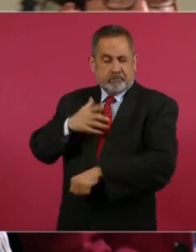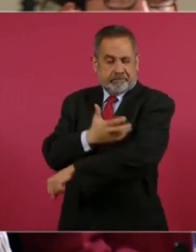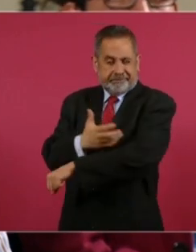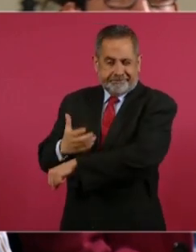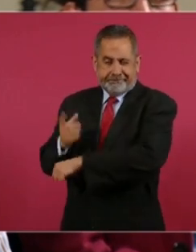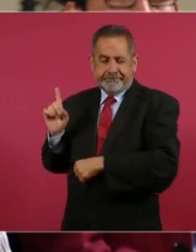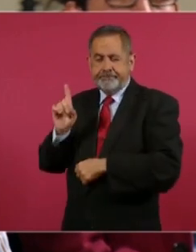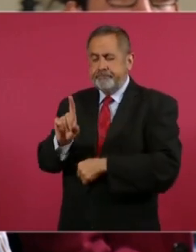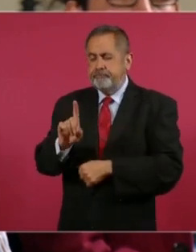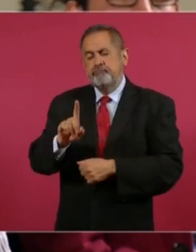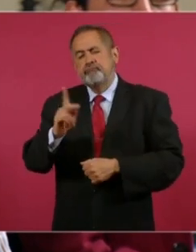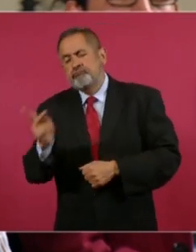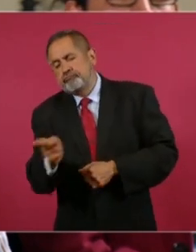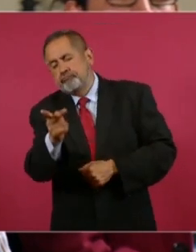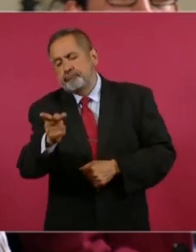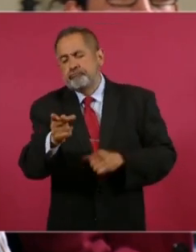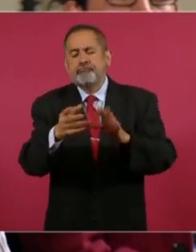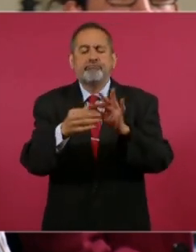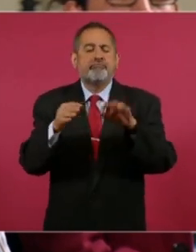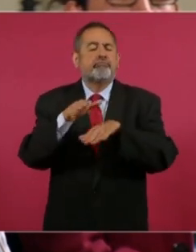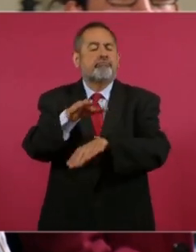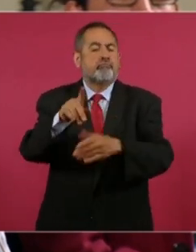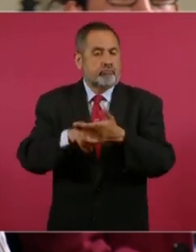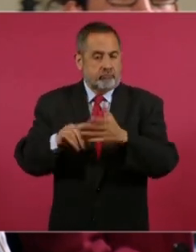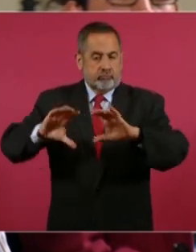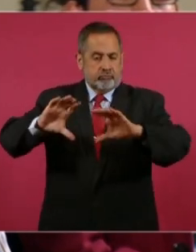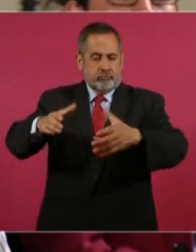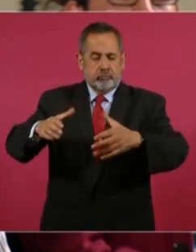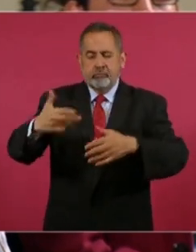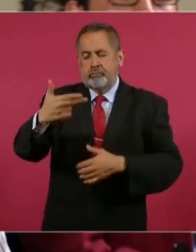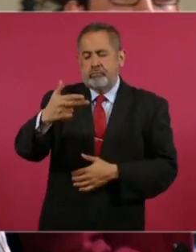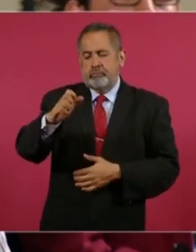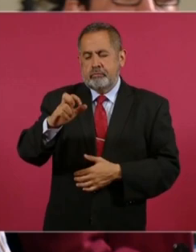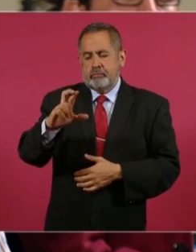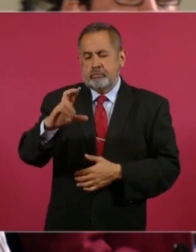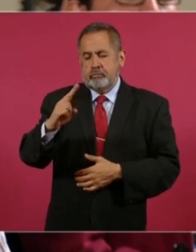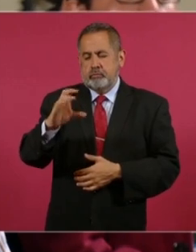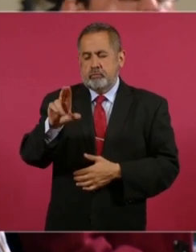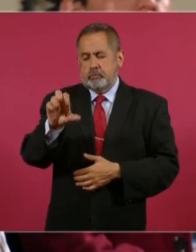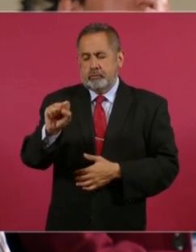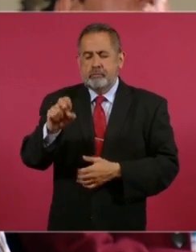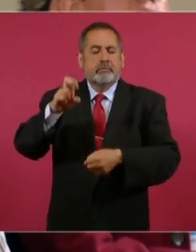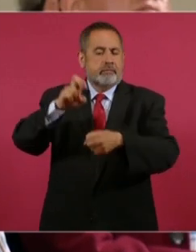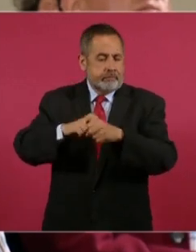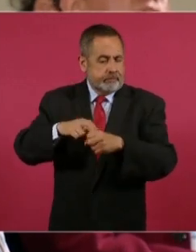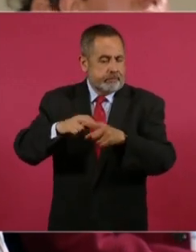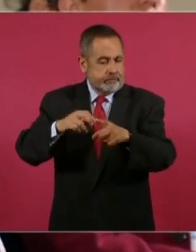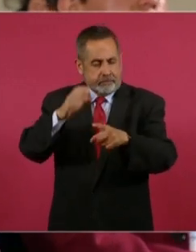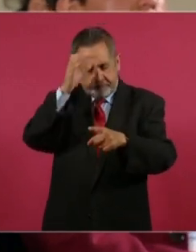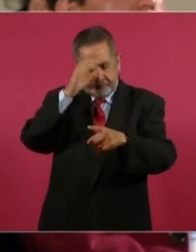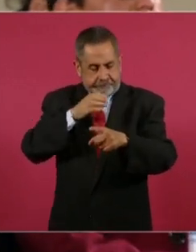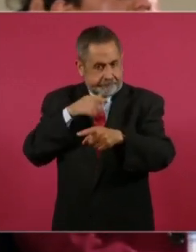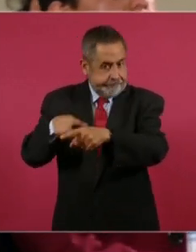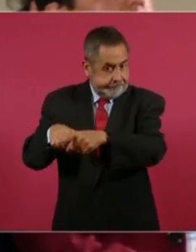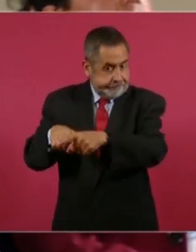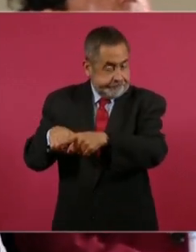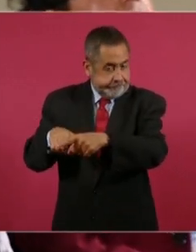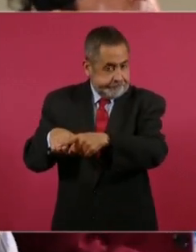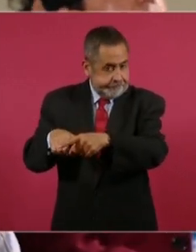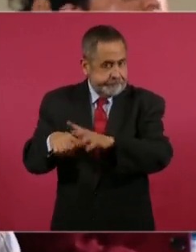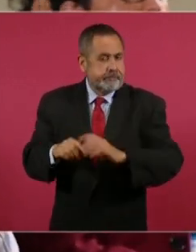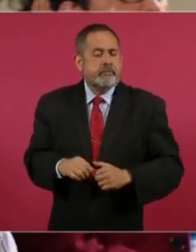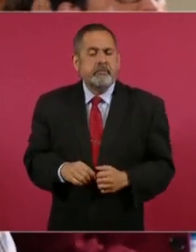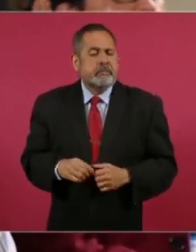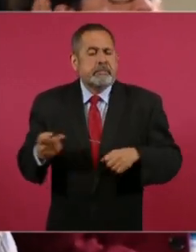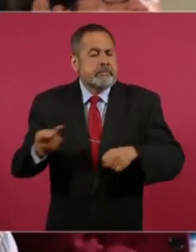ha planteado el tema de la comunidad de Hércules en Coahuila. Esto tiene que ver con